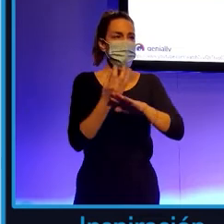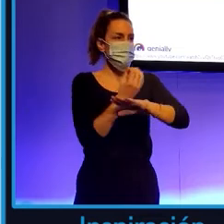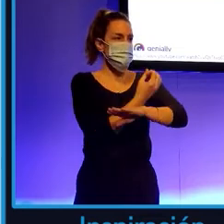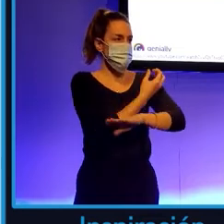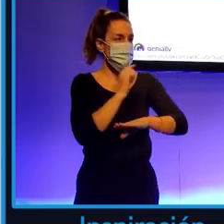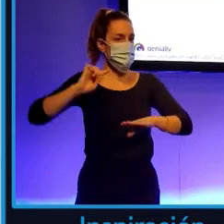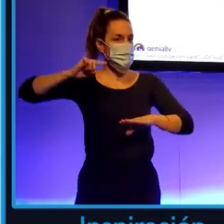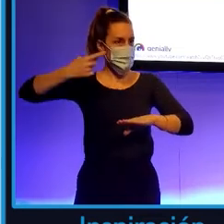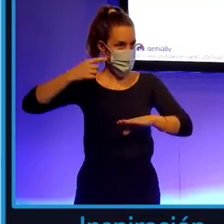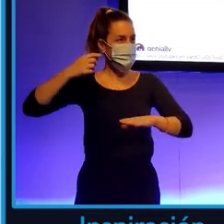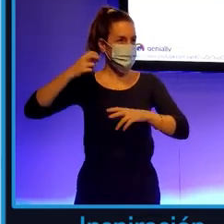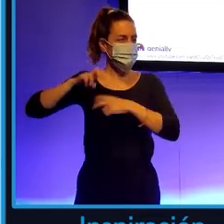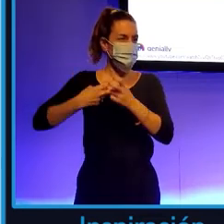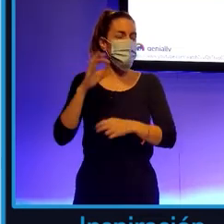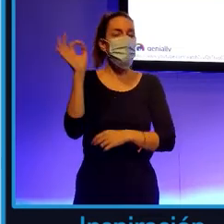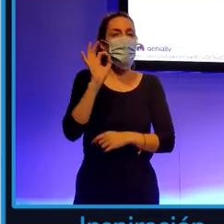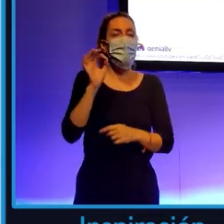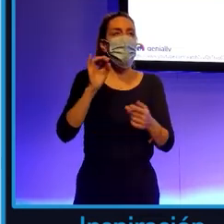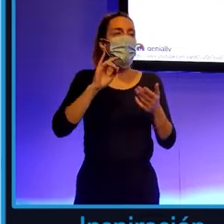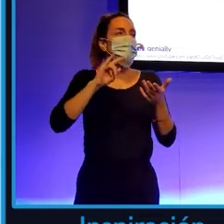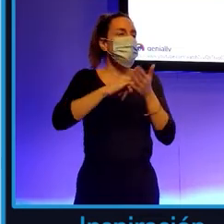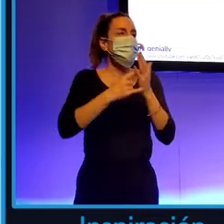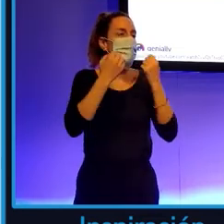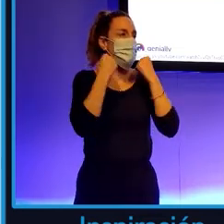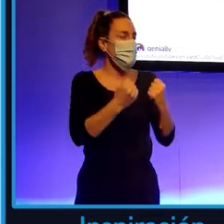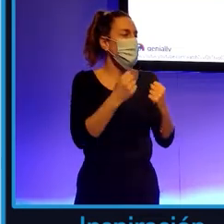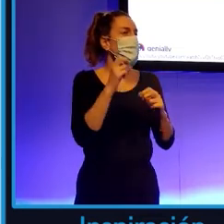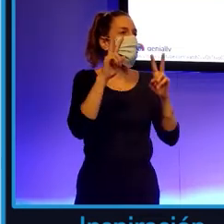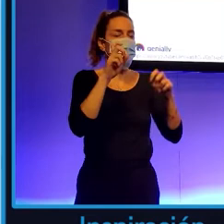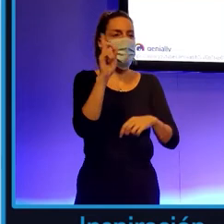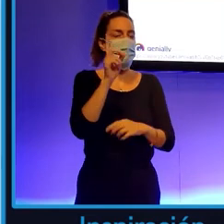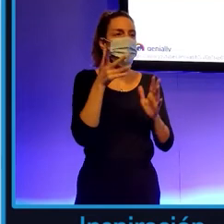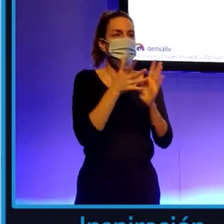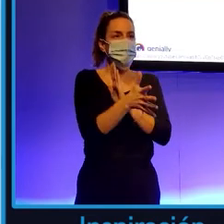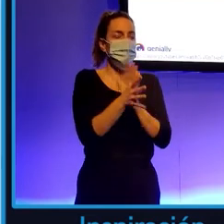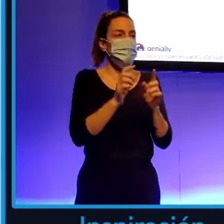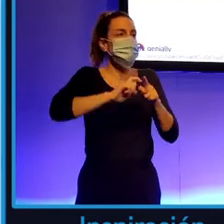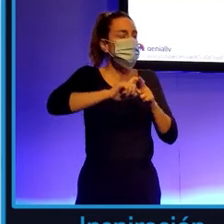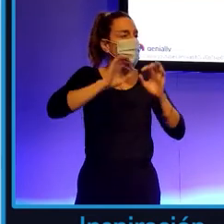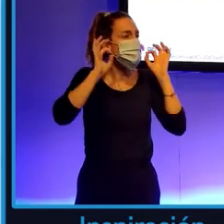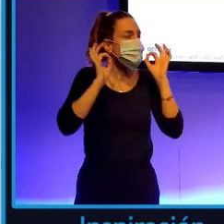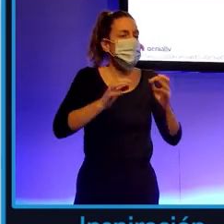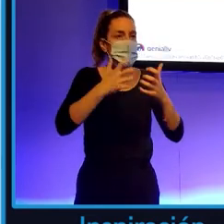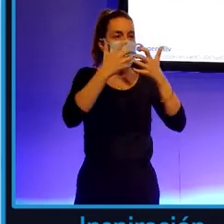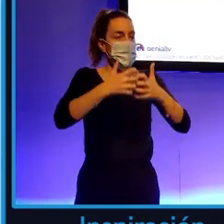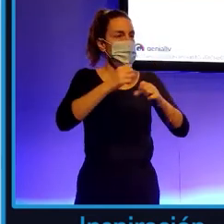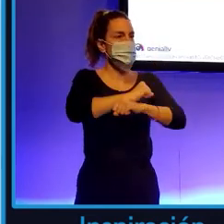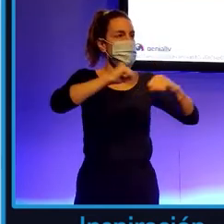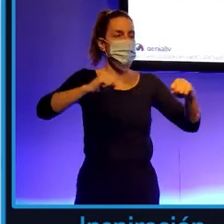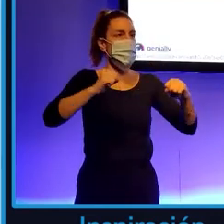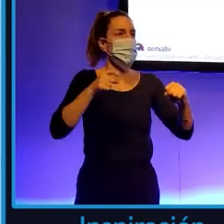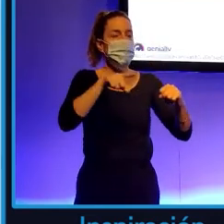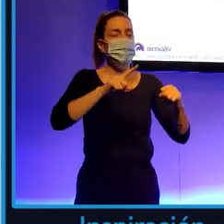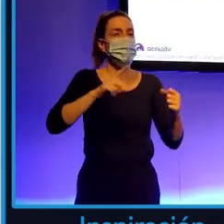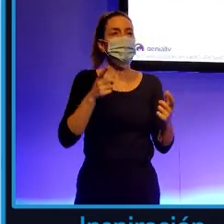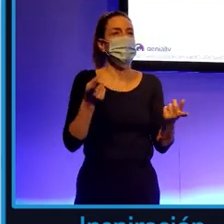la primera o de un nuevo sistema de energía ahora estamos hablando de la machine learning y esto lo cambia todo absolutamente todo esto es